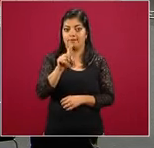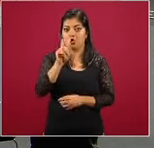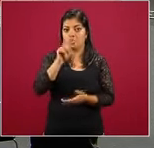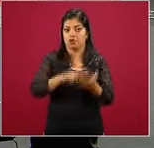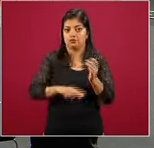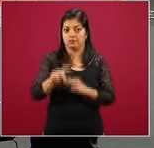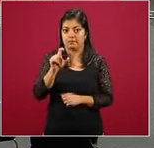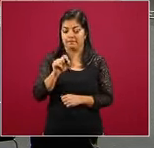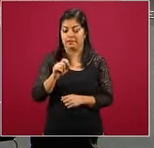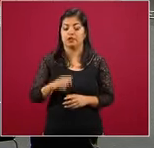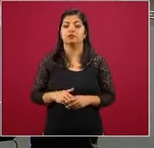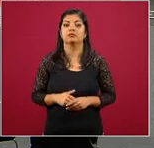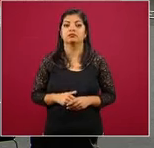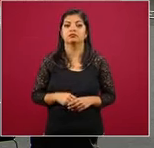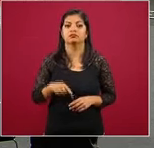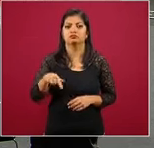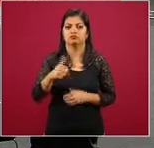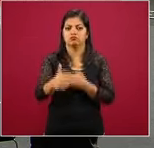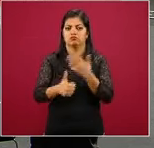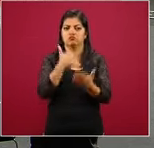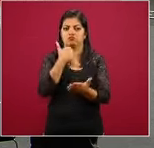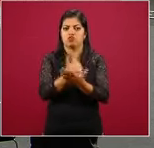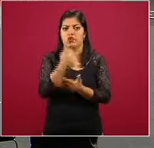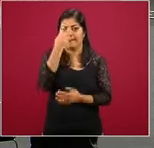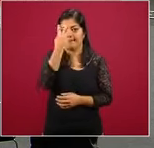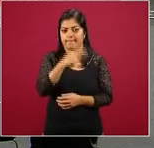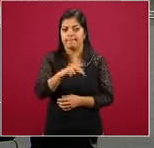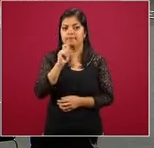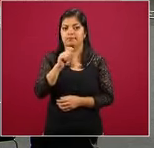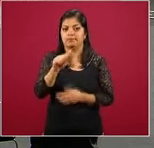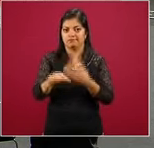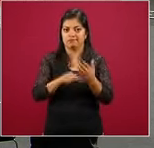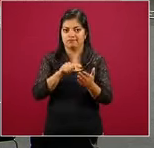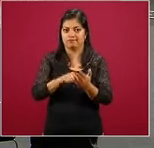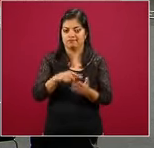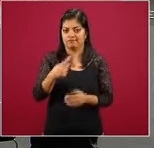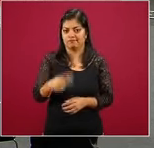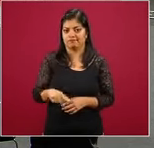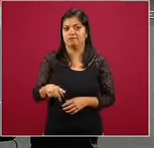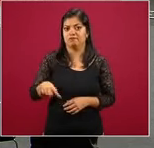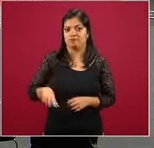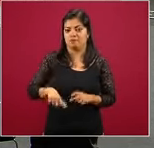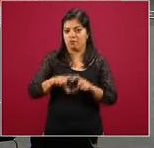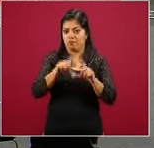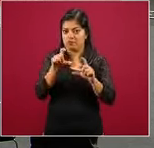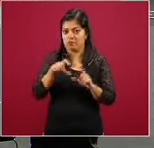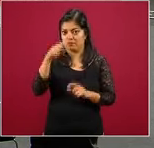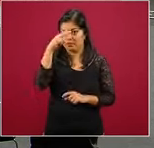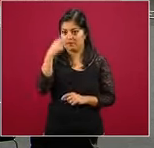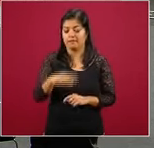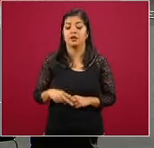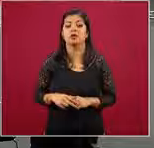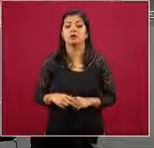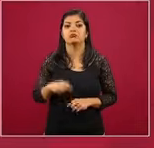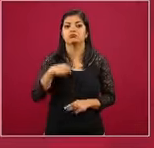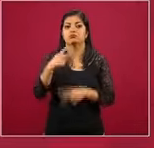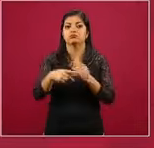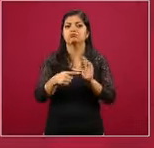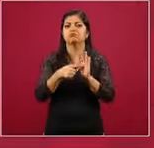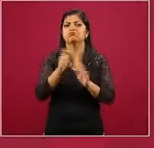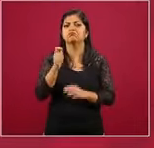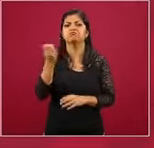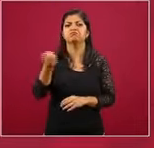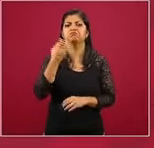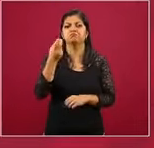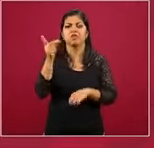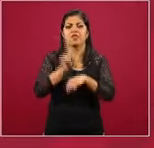2020. Estamos en la Ciudad de México, en el Palacio Nacional, y vamos a presentar la conferencia de prensa